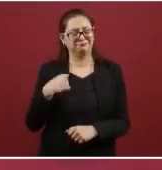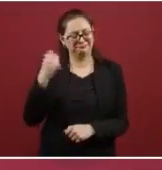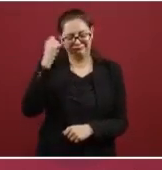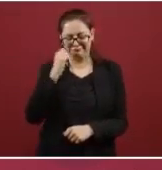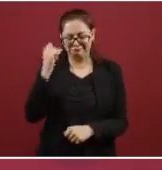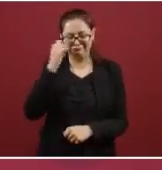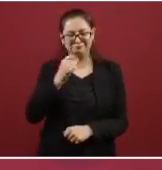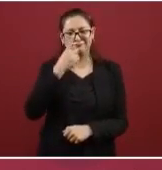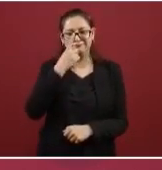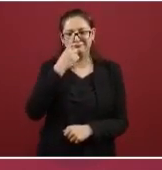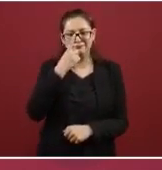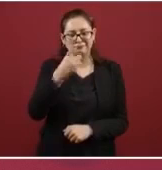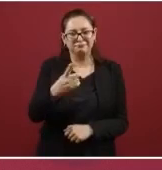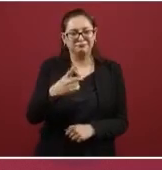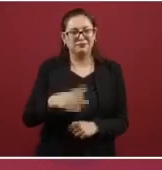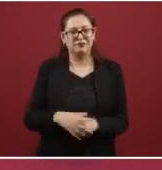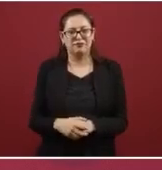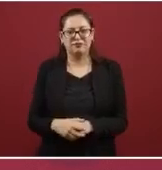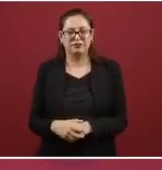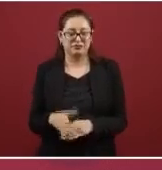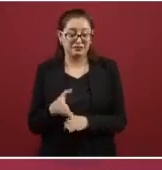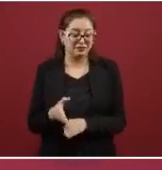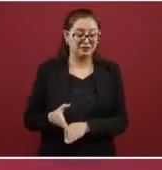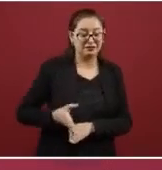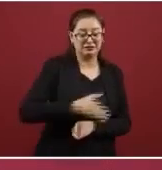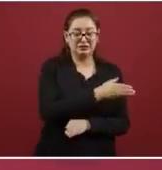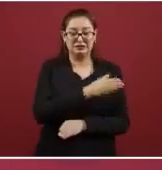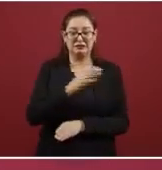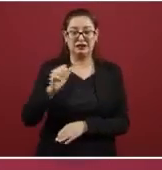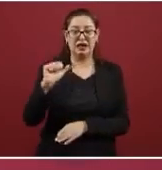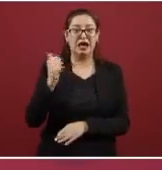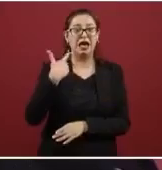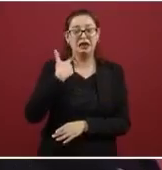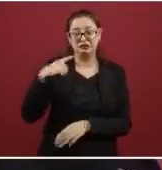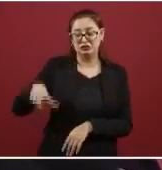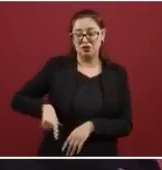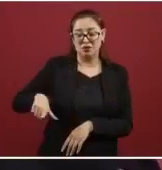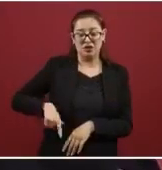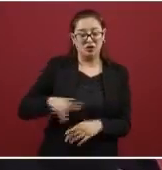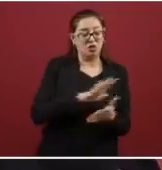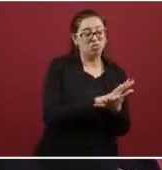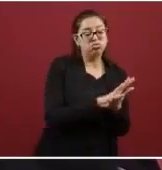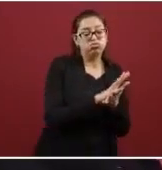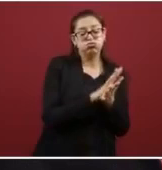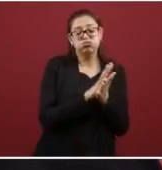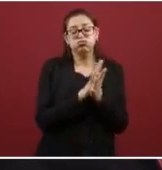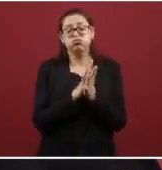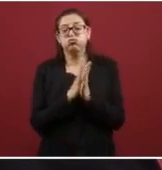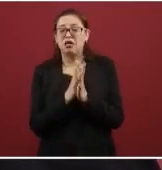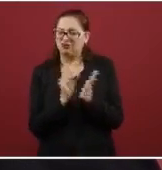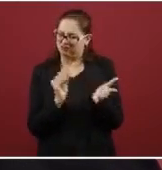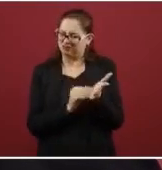termina de irse el viejo régimen con sus